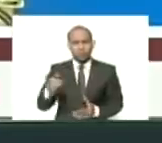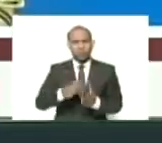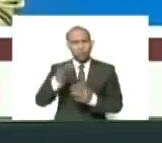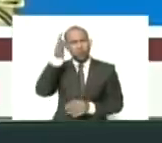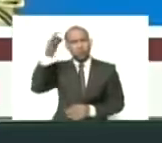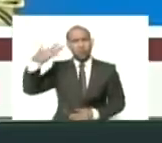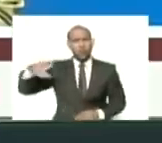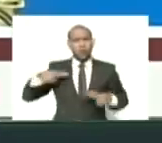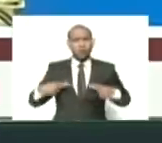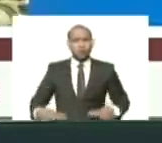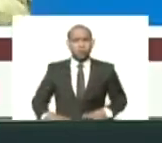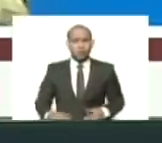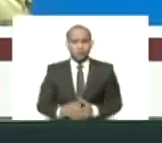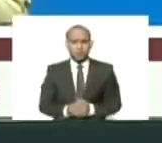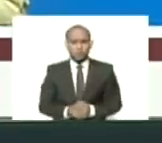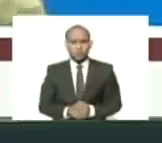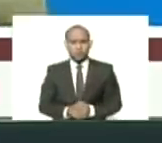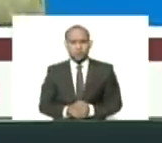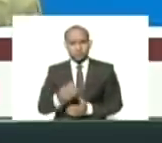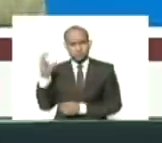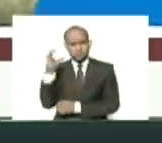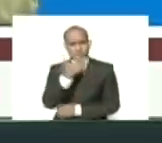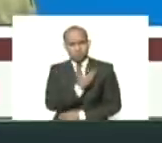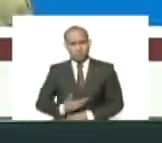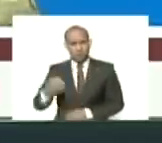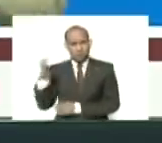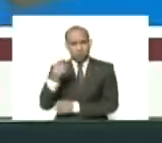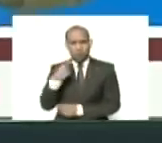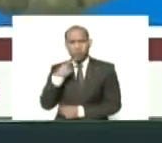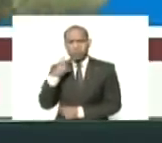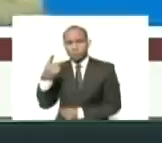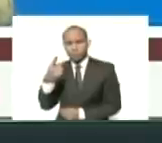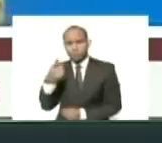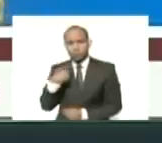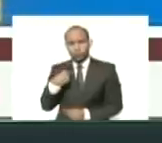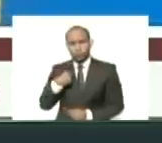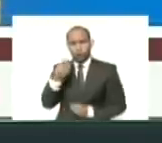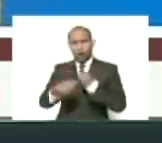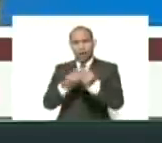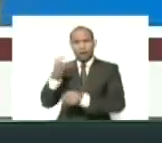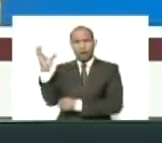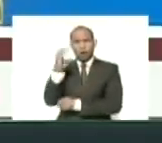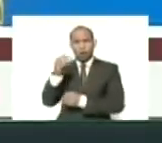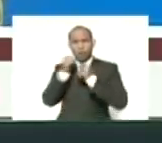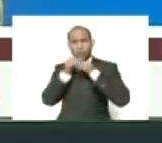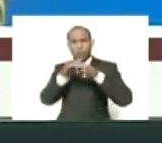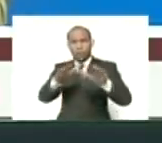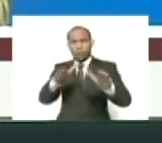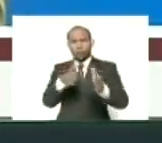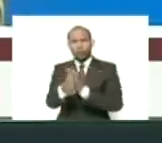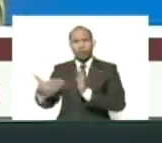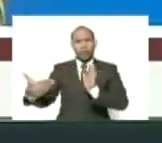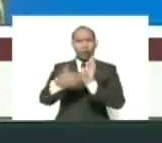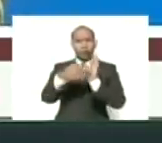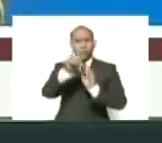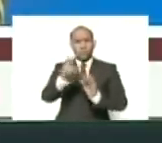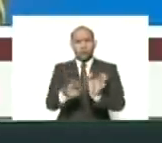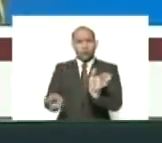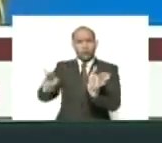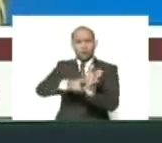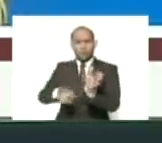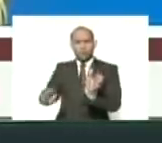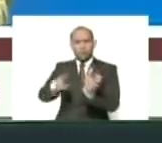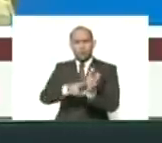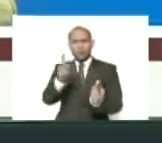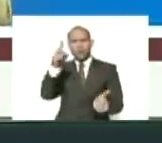Humanos, dijo todo lo que él hace en Colombia, endilgándoselo a Venezuela, repitiendo mil